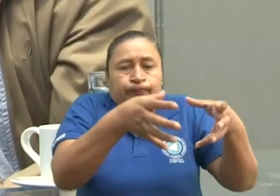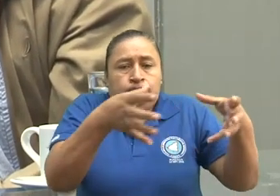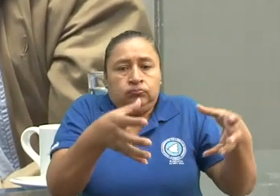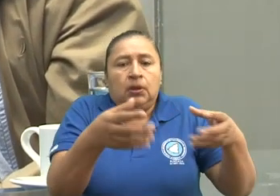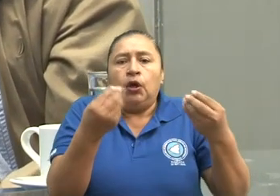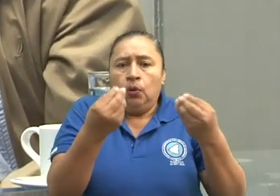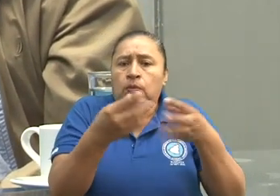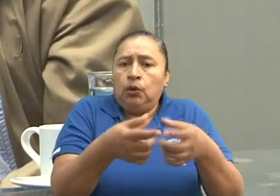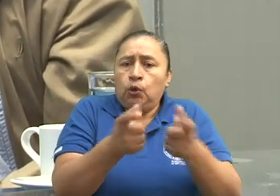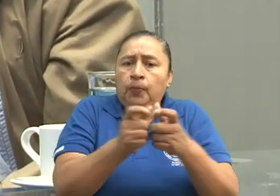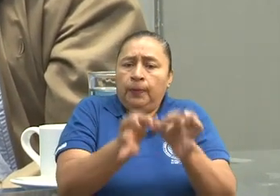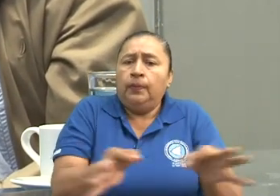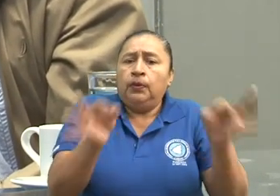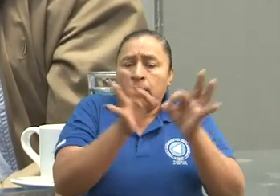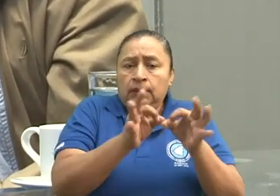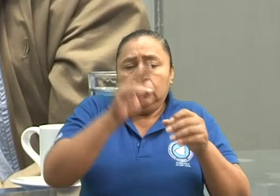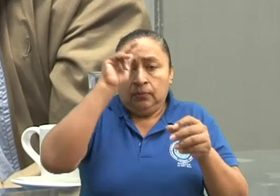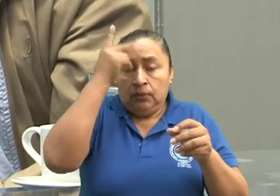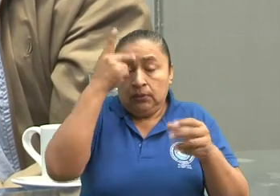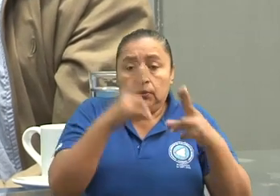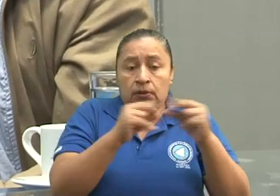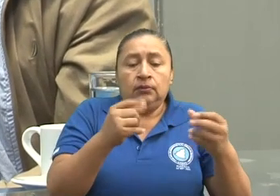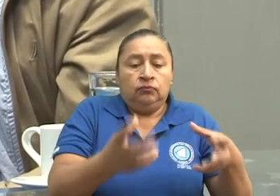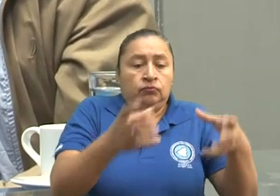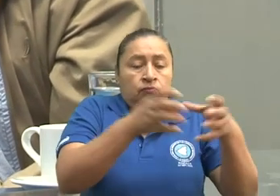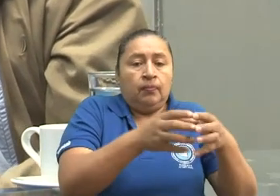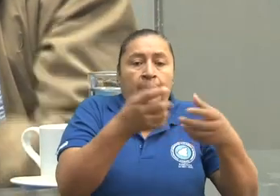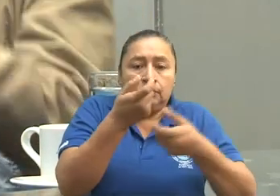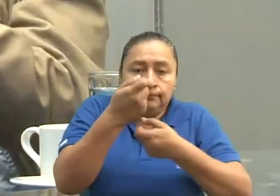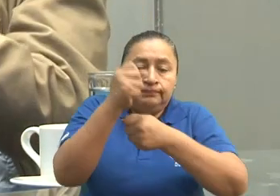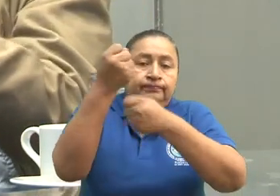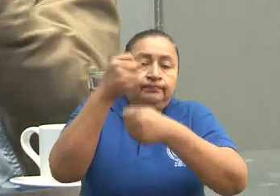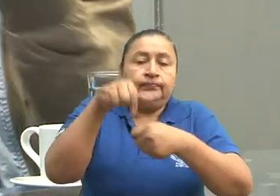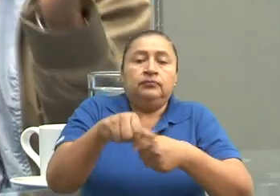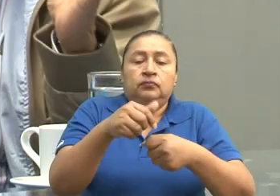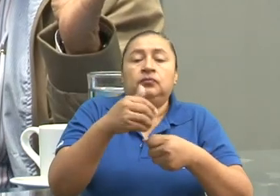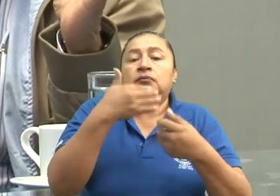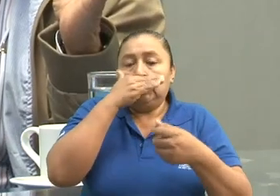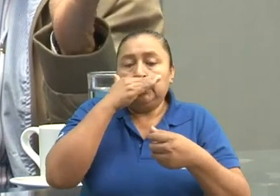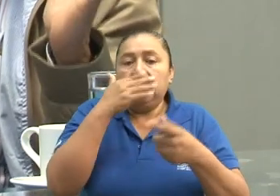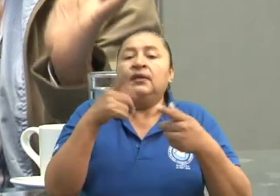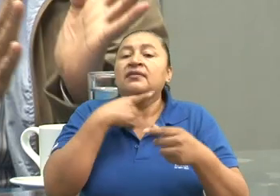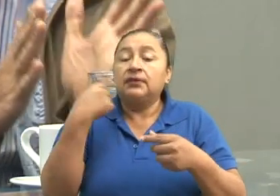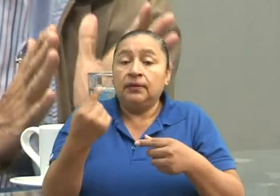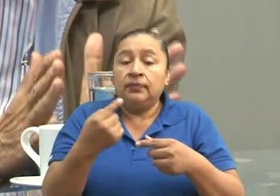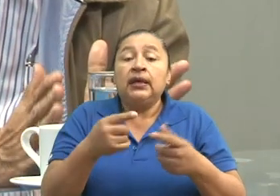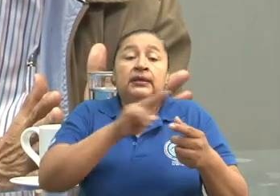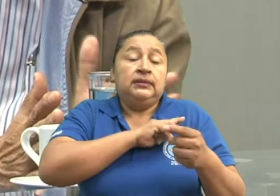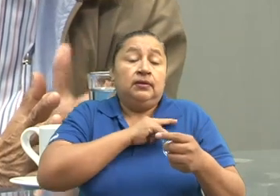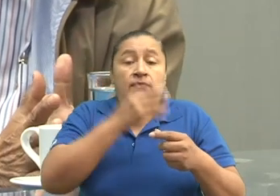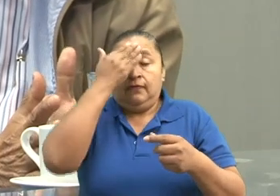a importantes sectores de políticos de Nicaragua bajo su conducción, y eso logró el triunfo. Realmente, si hubiera existido un